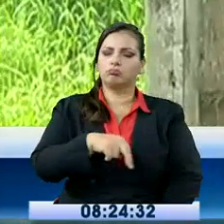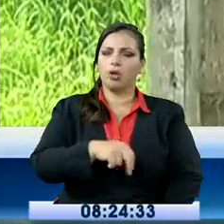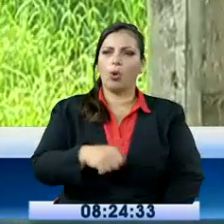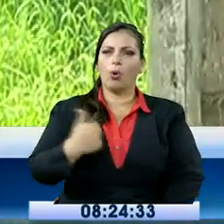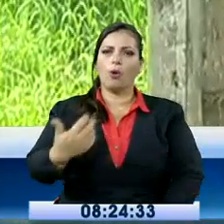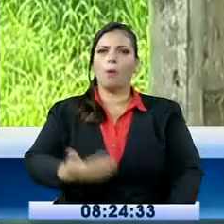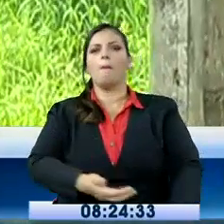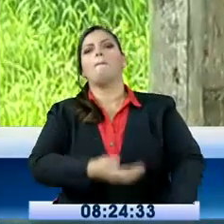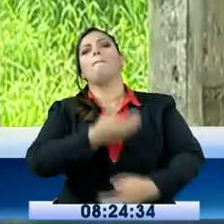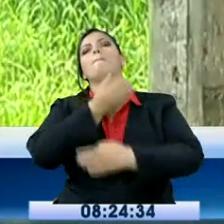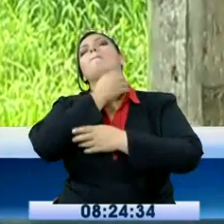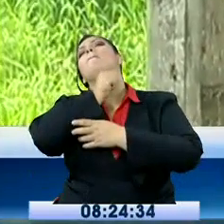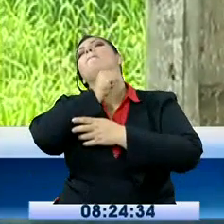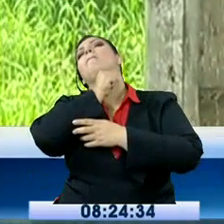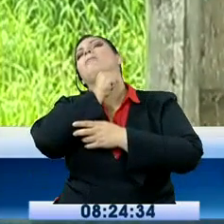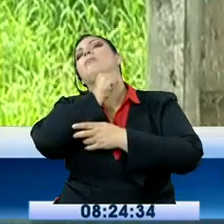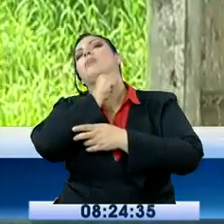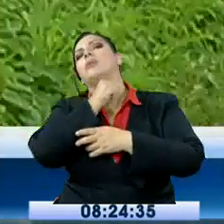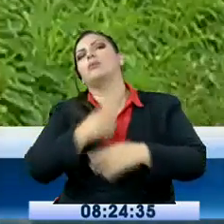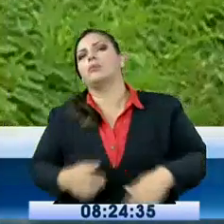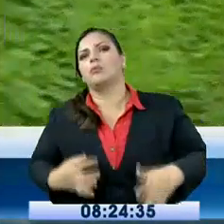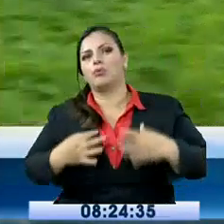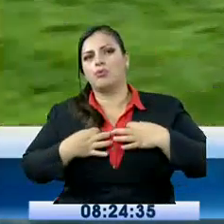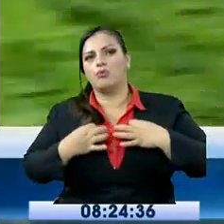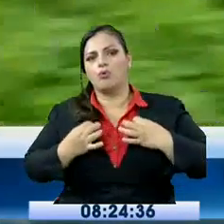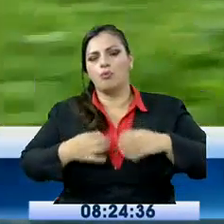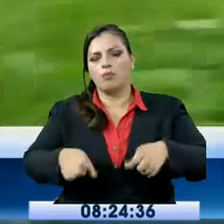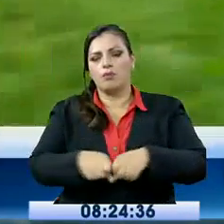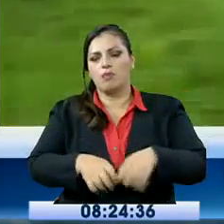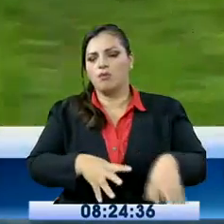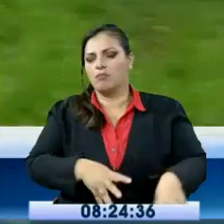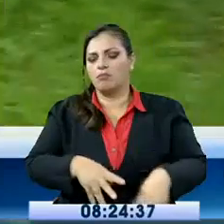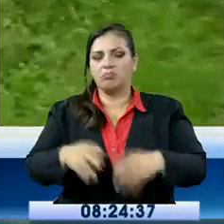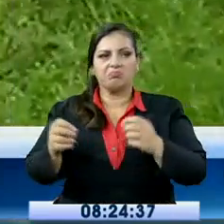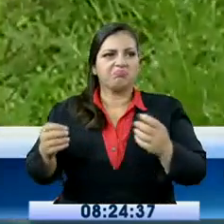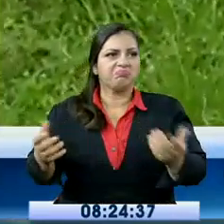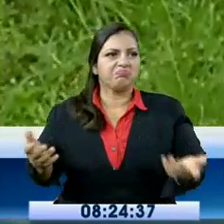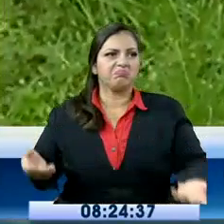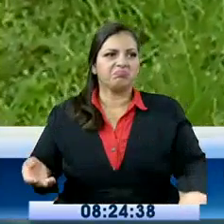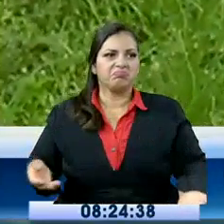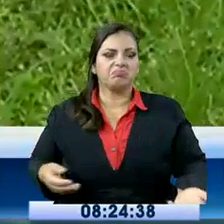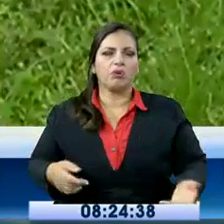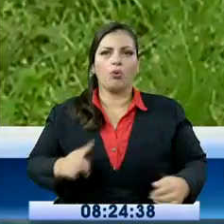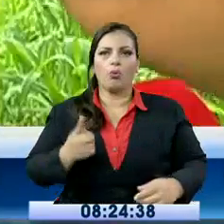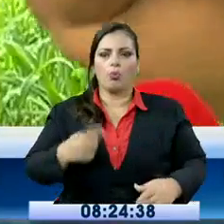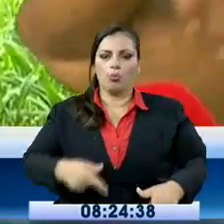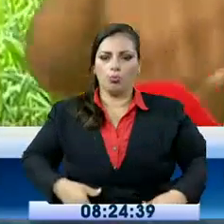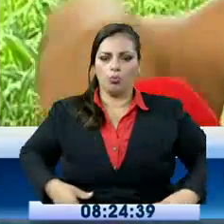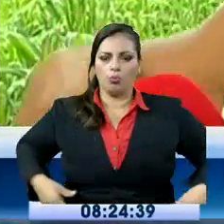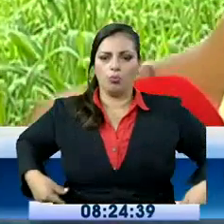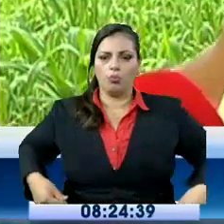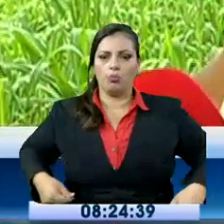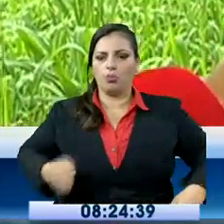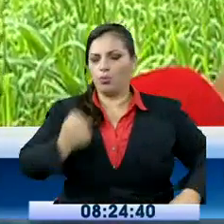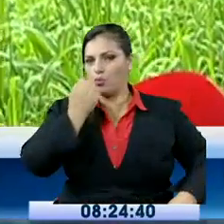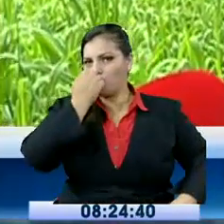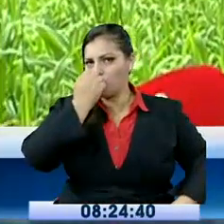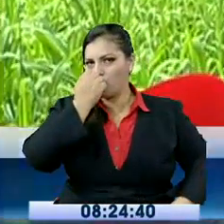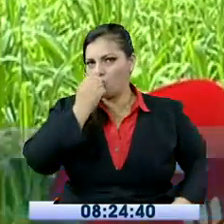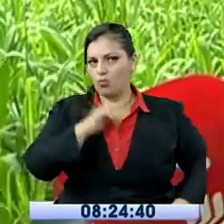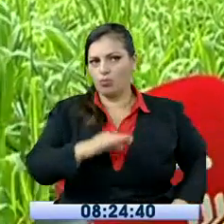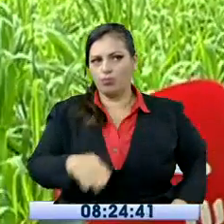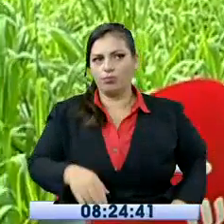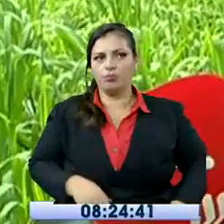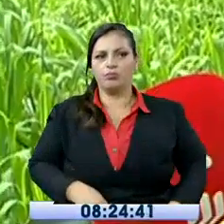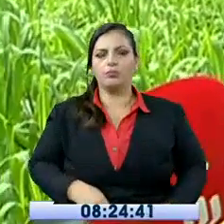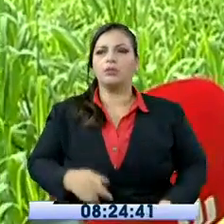ropa interior en color roja. Estaba herido y pedía auxilio y llamaba a un hermano. Tiene como un